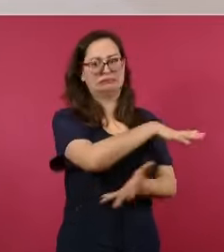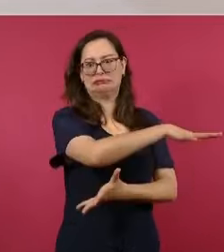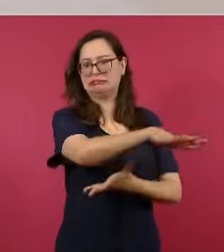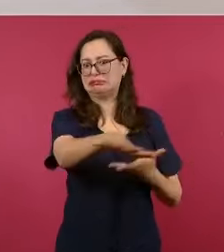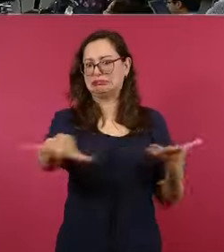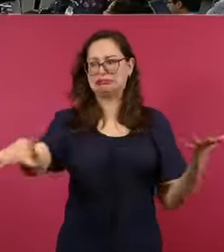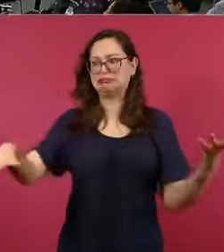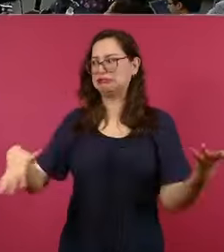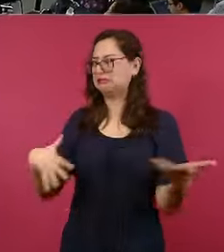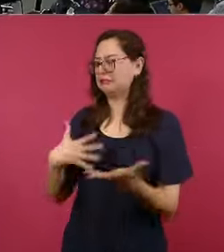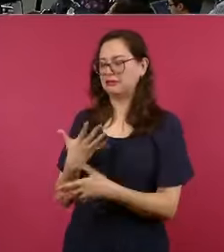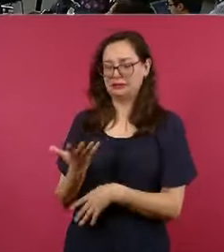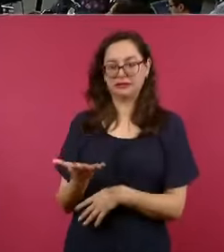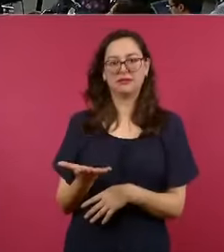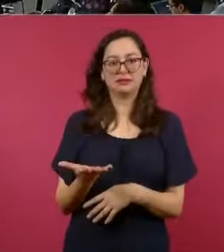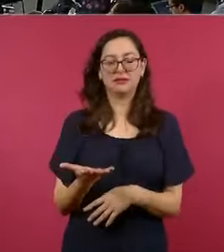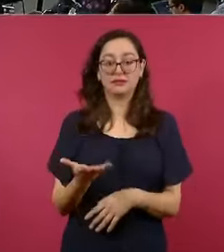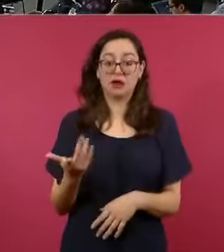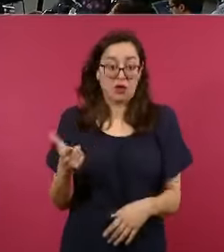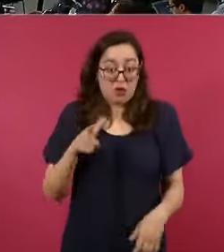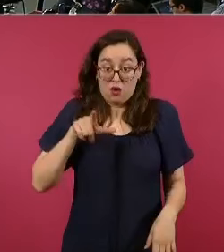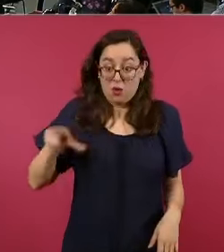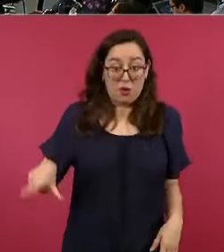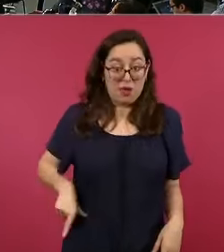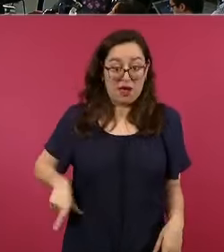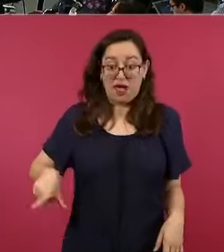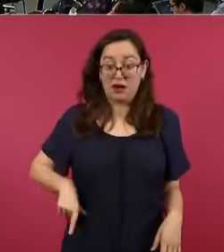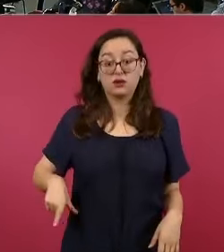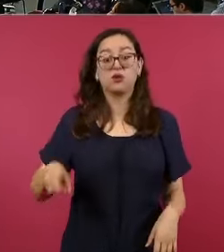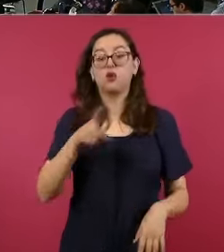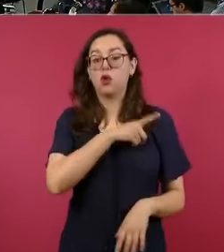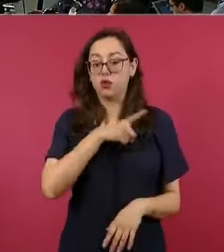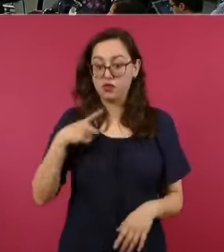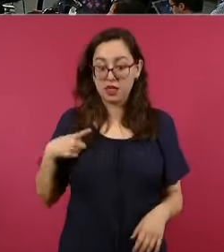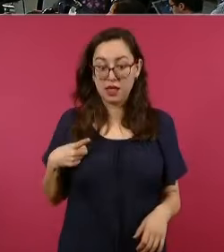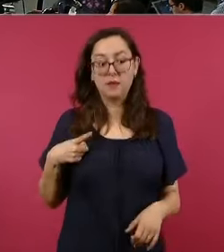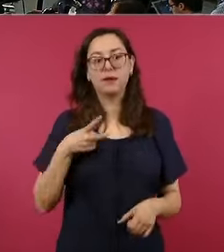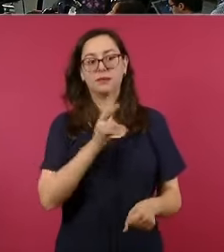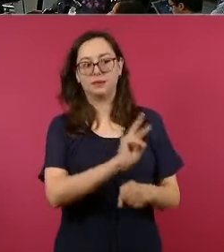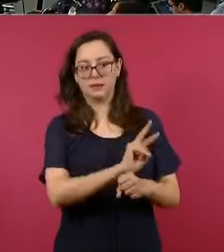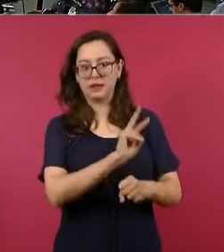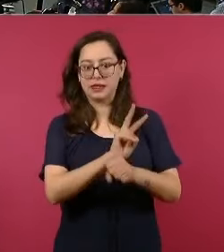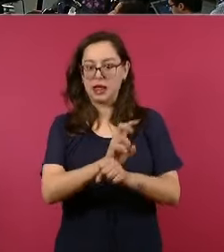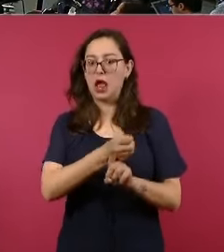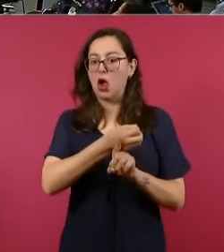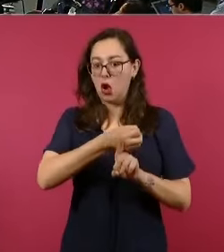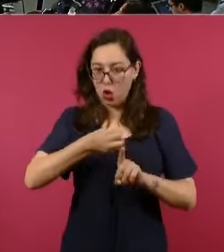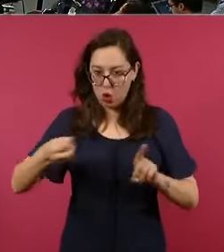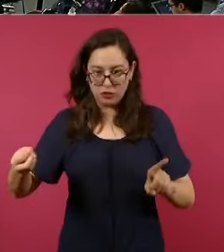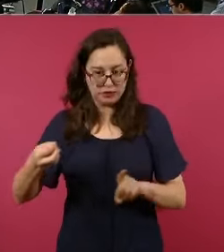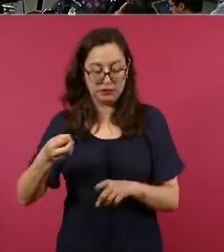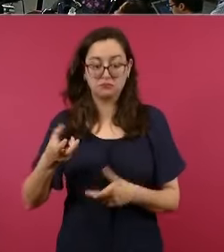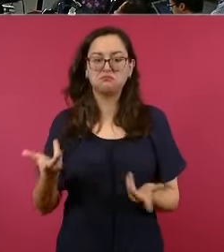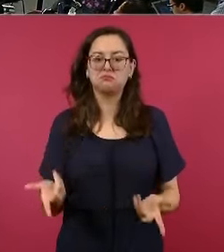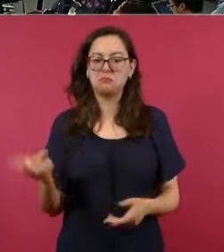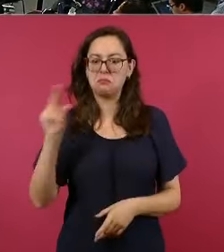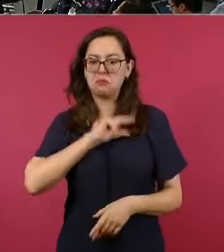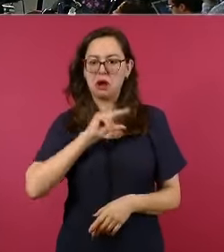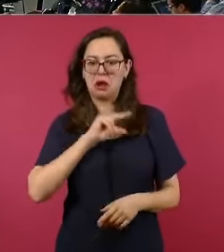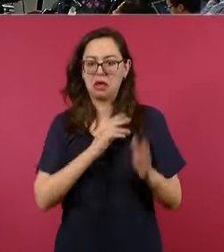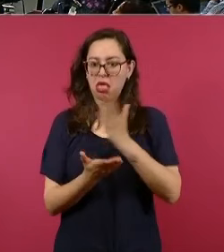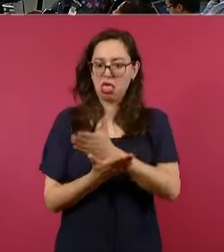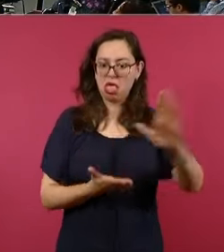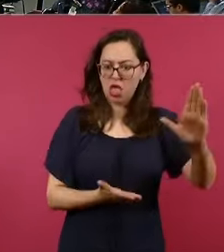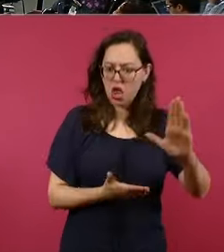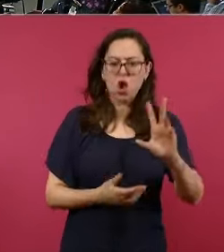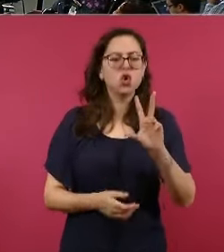se requiere sin afixar la iniciativa de los particulares pero si tiene que